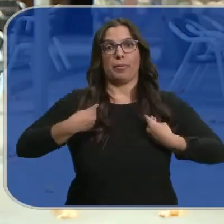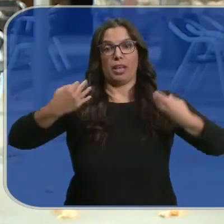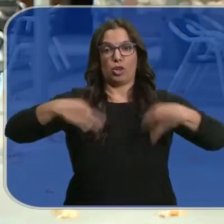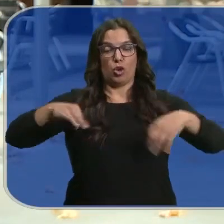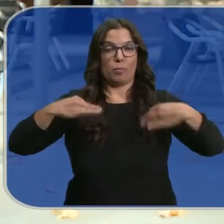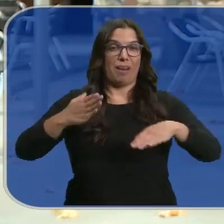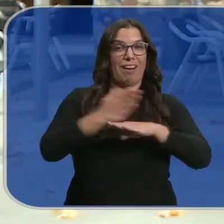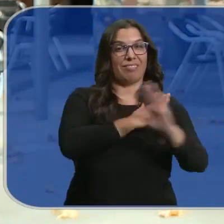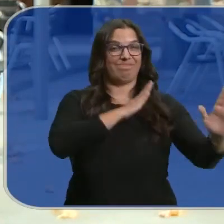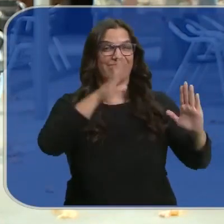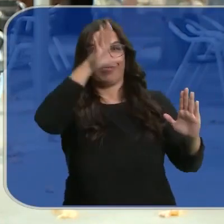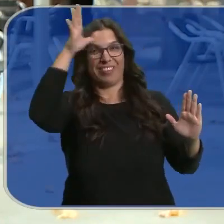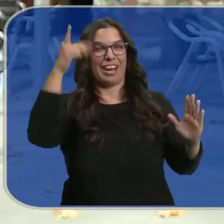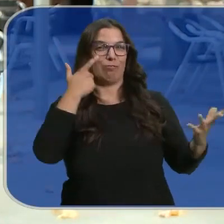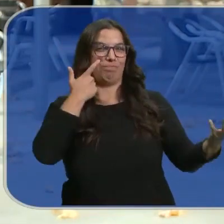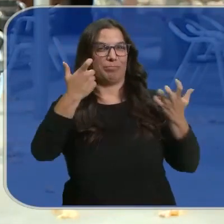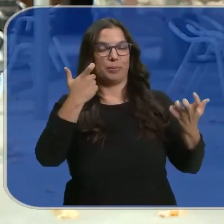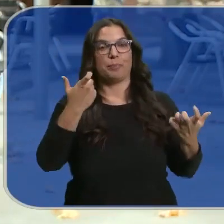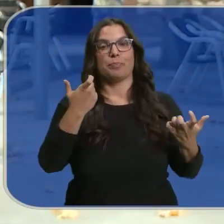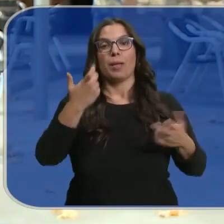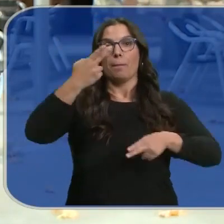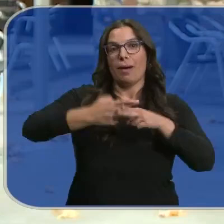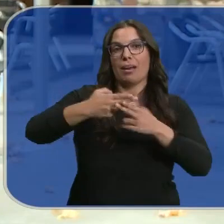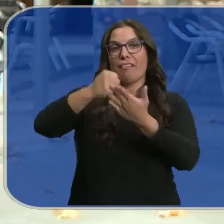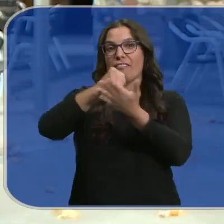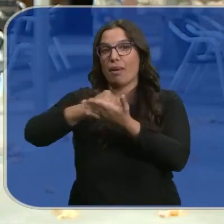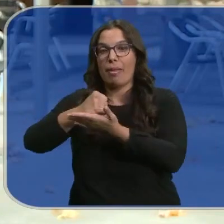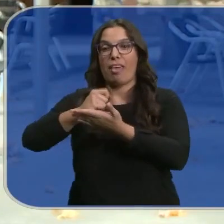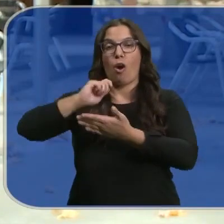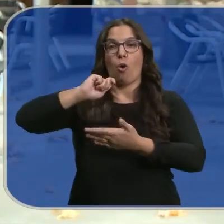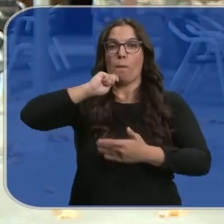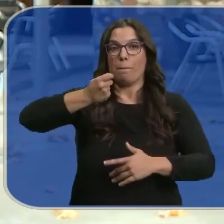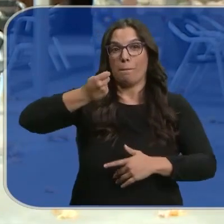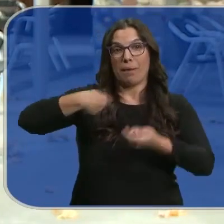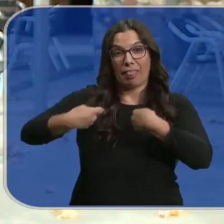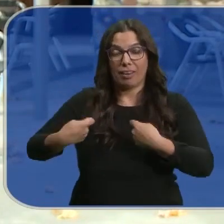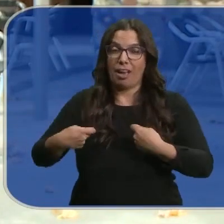después del espejismo del verano. También al bar, a la farmacia o a la panadería.